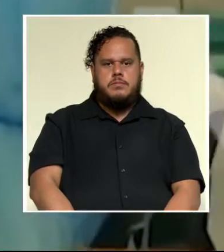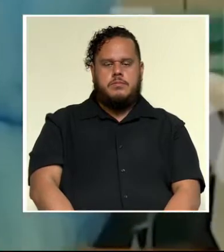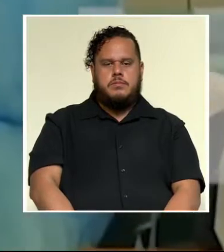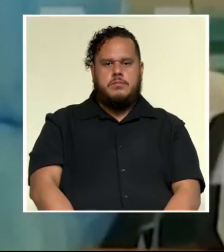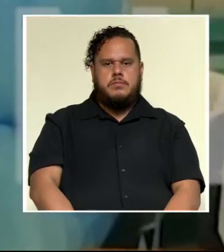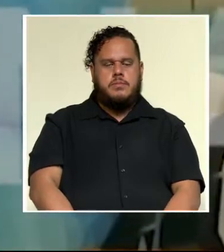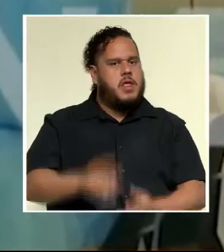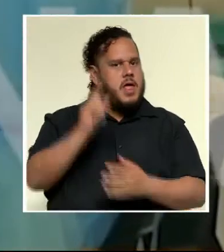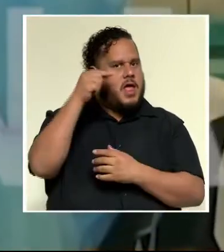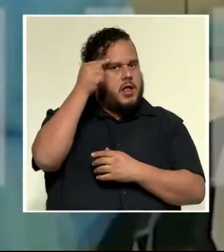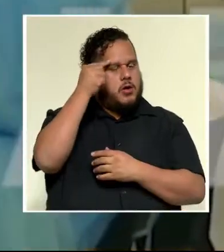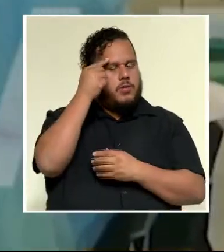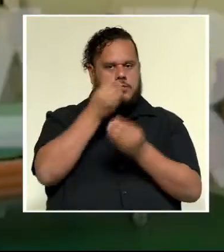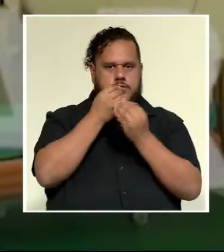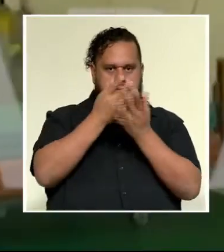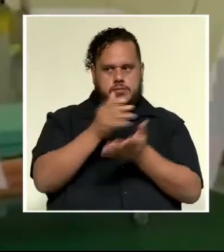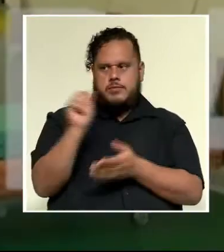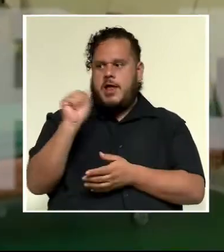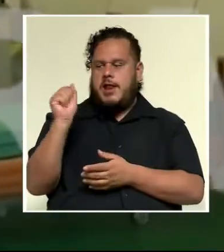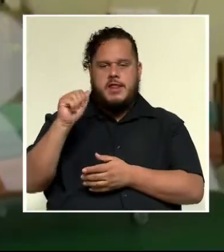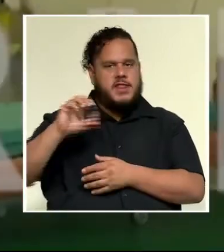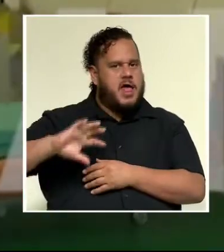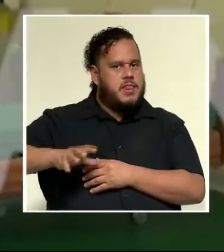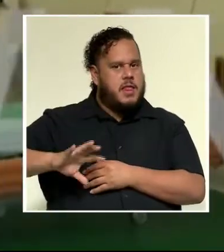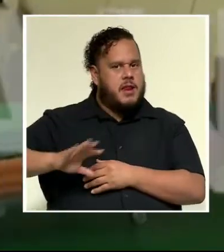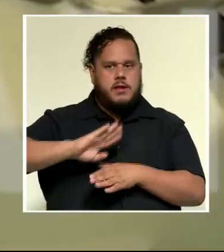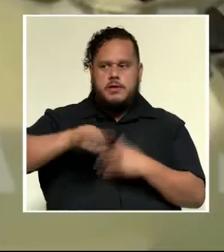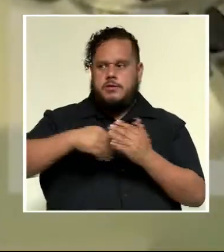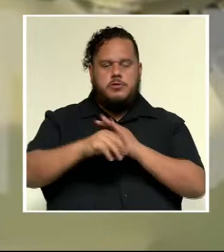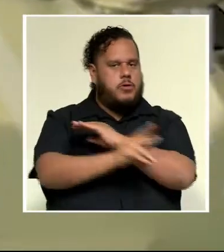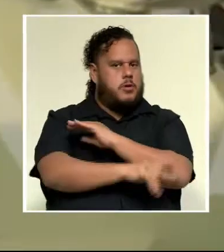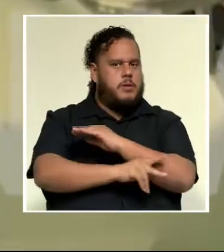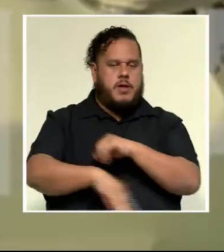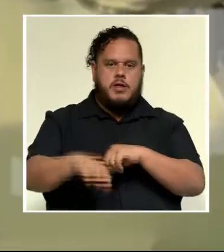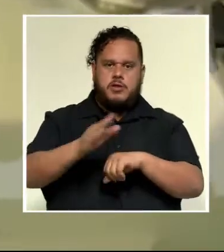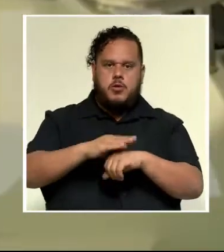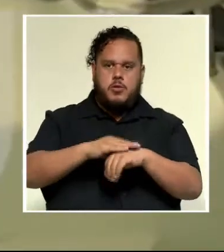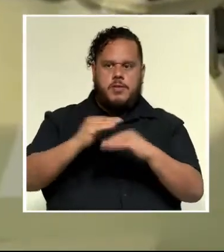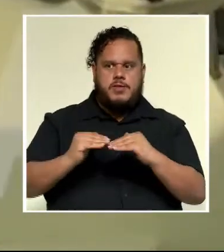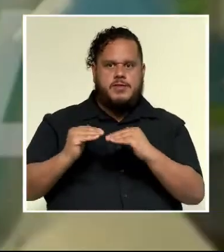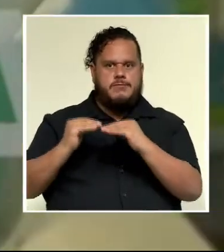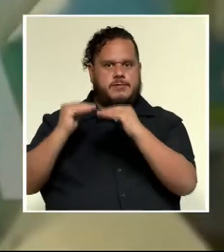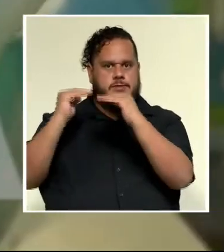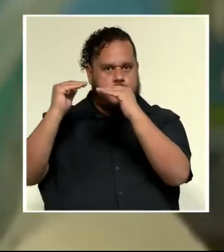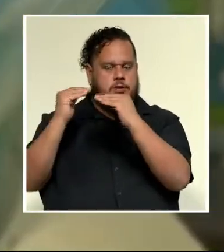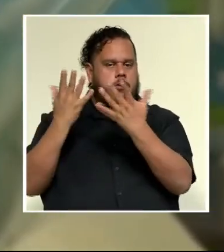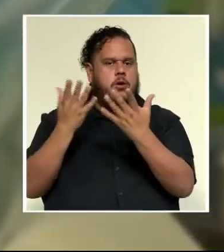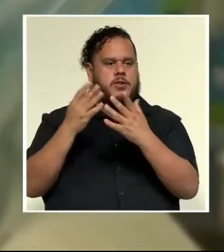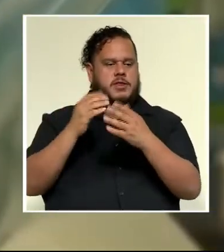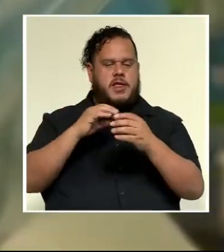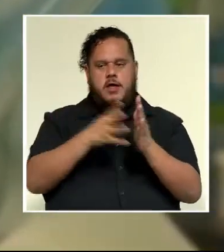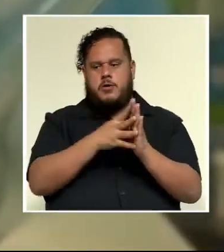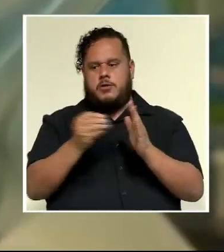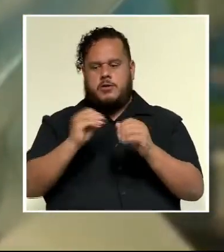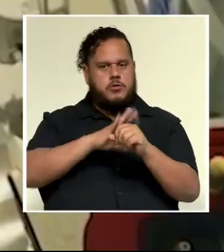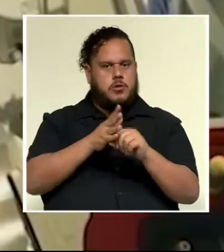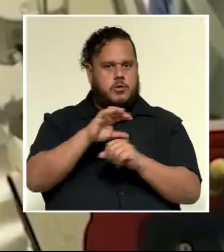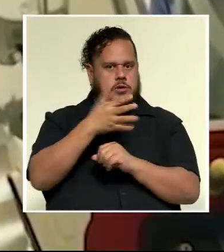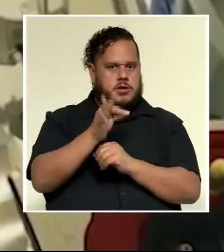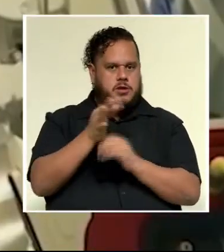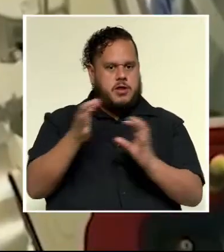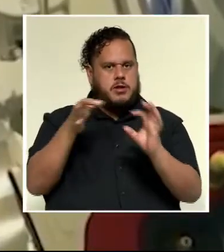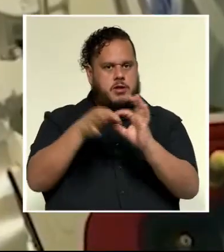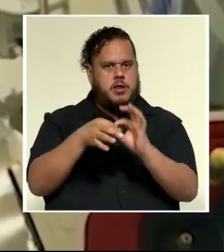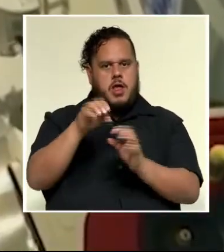El gobierno declaró alerta naranja en todo el país debido al aumento de casos de COVID-19 asociados a la